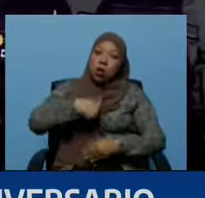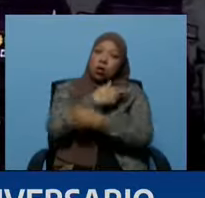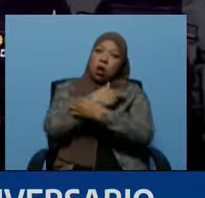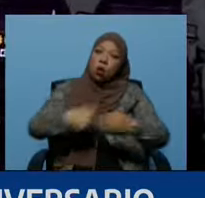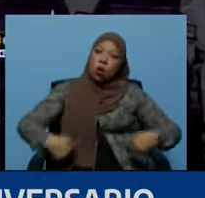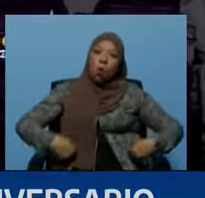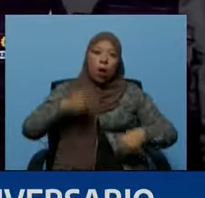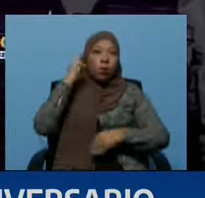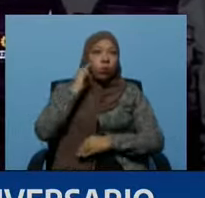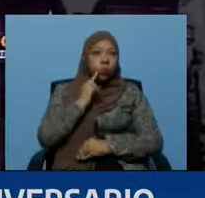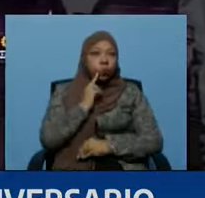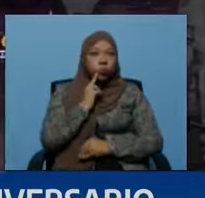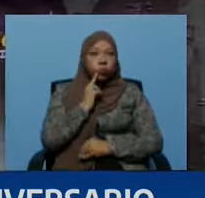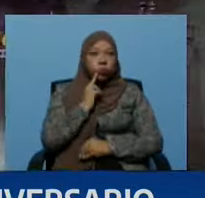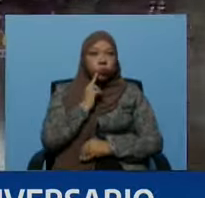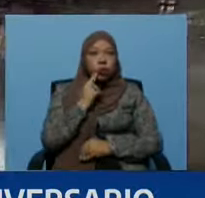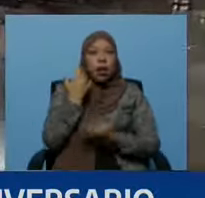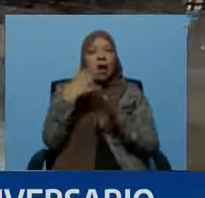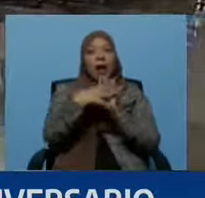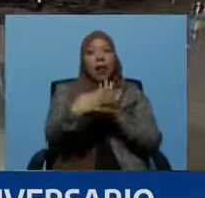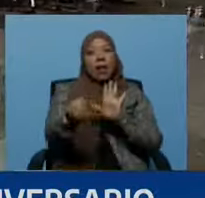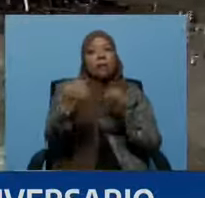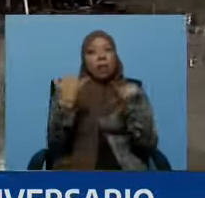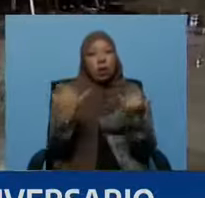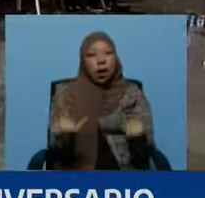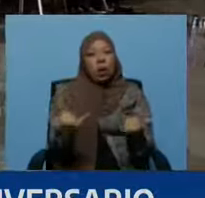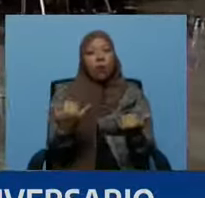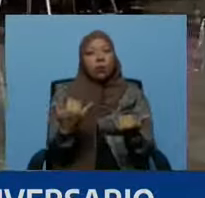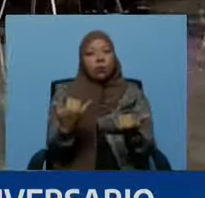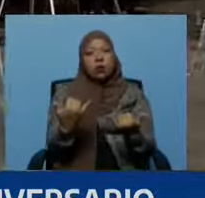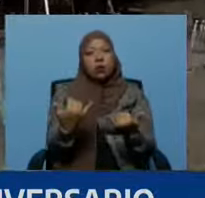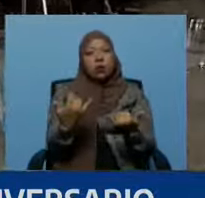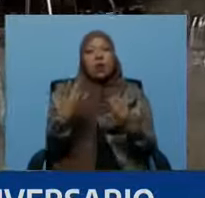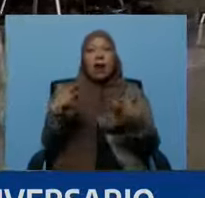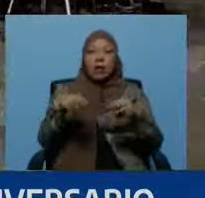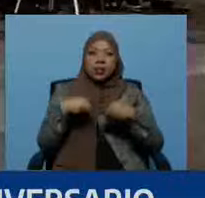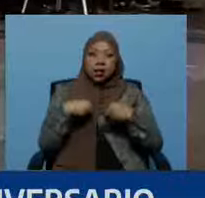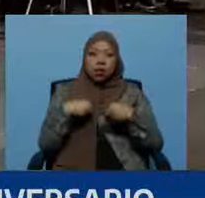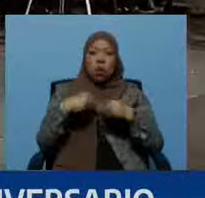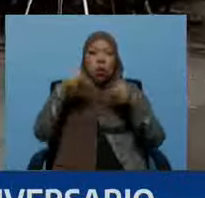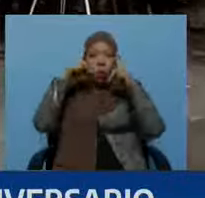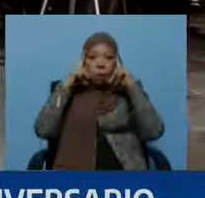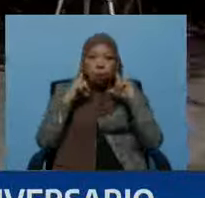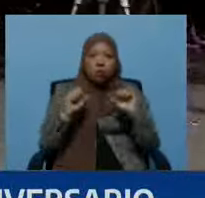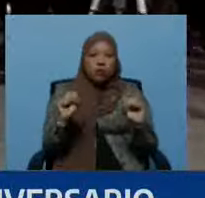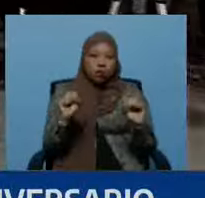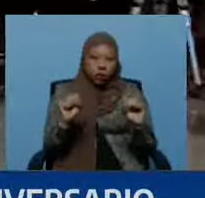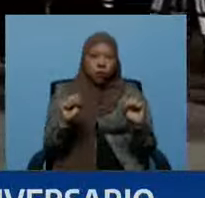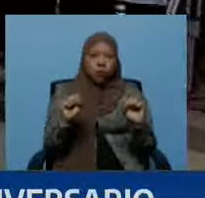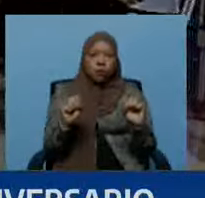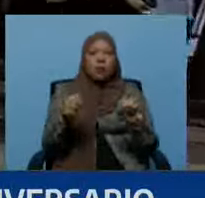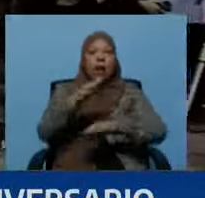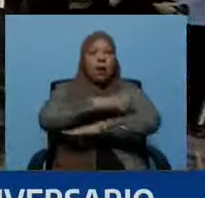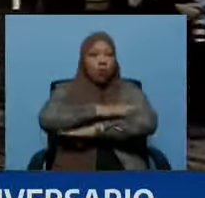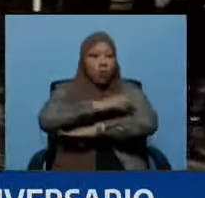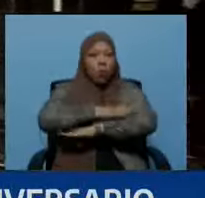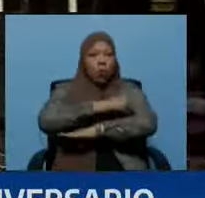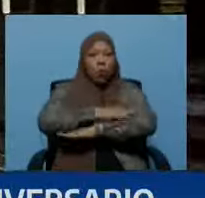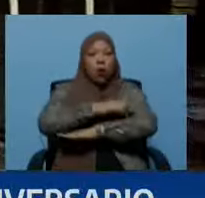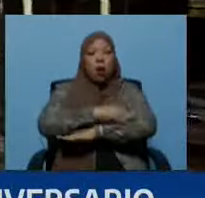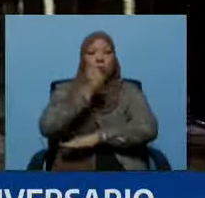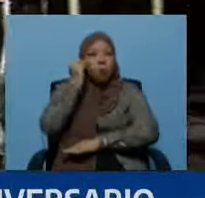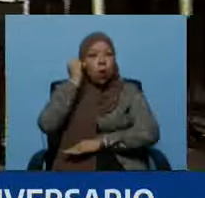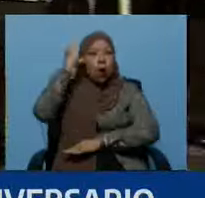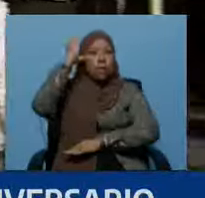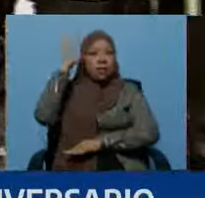el ejemplo que está dando de cohesión, profesionalismo, disciplina, capacidad